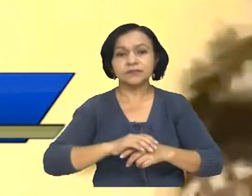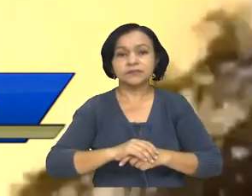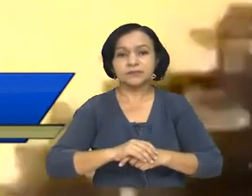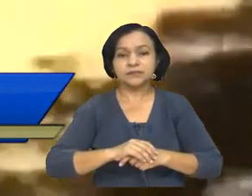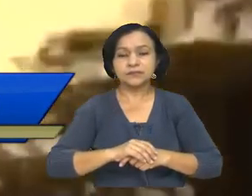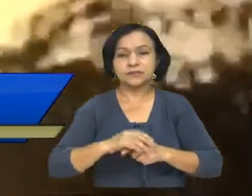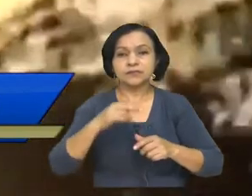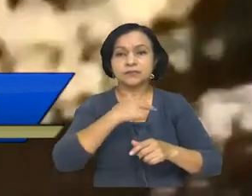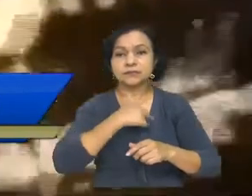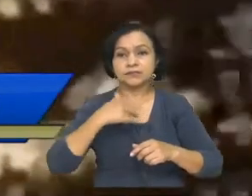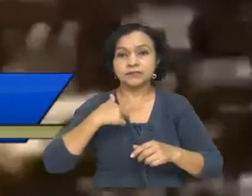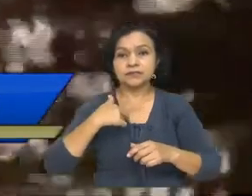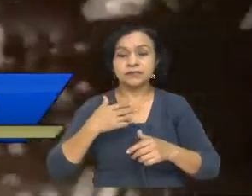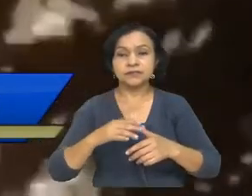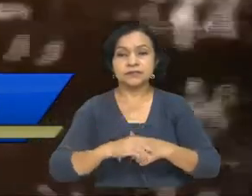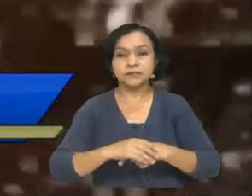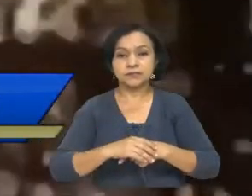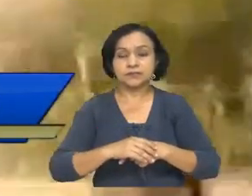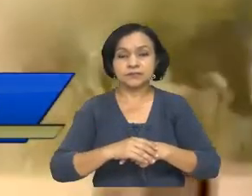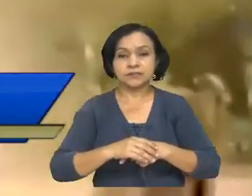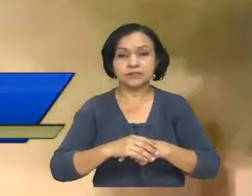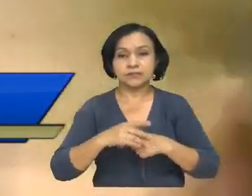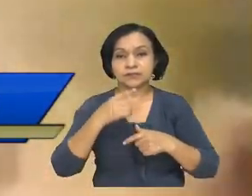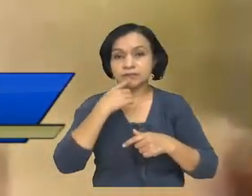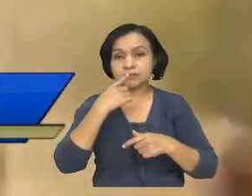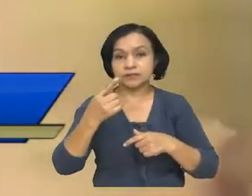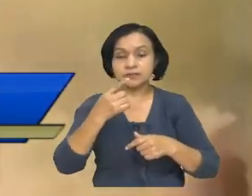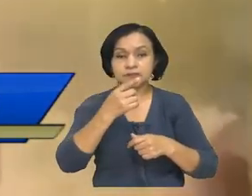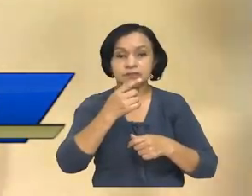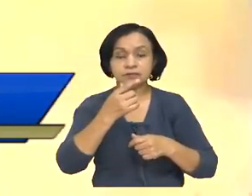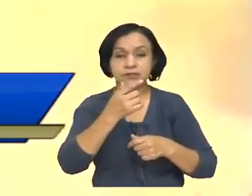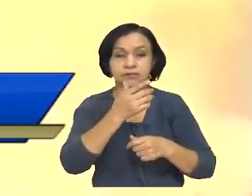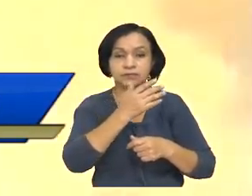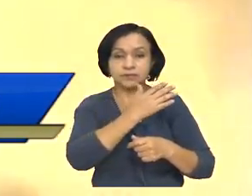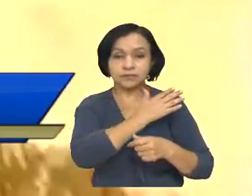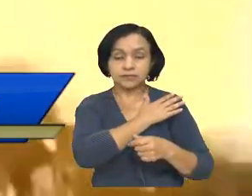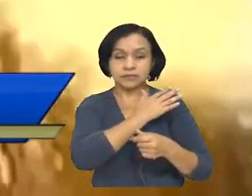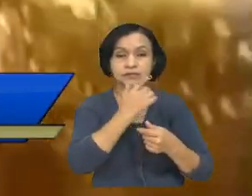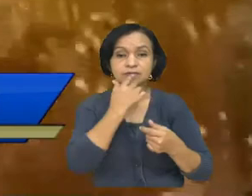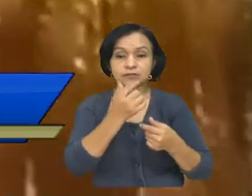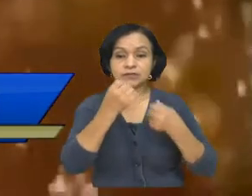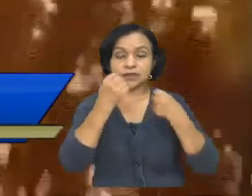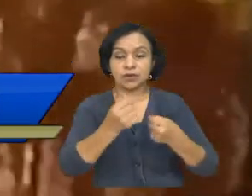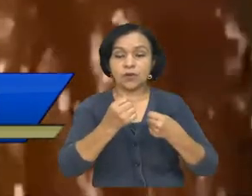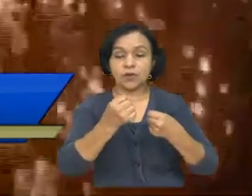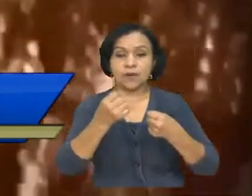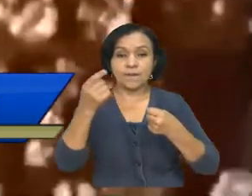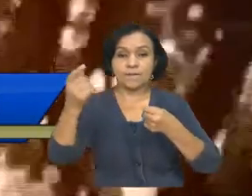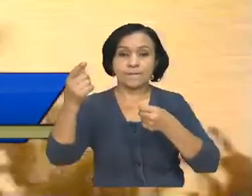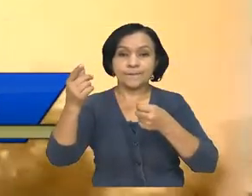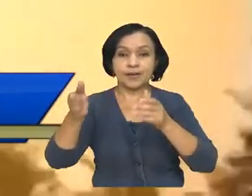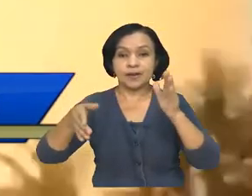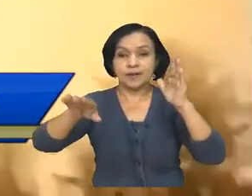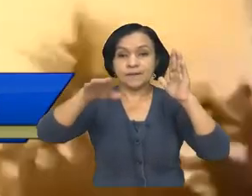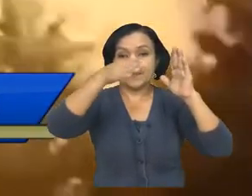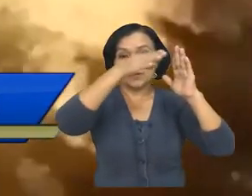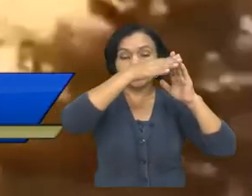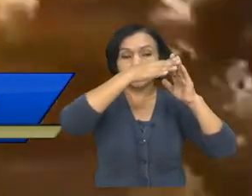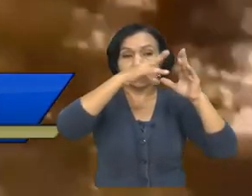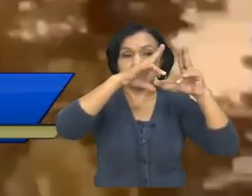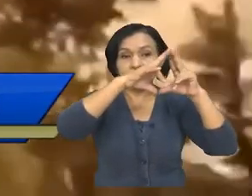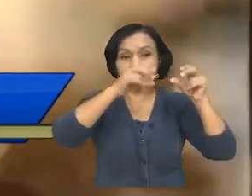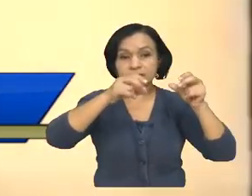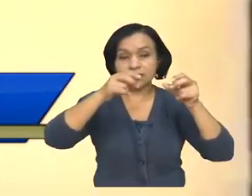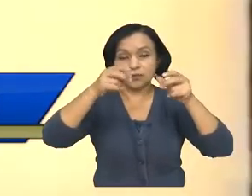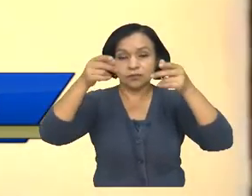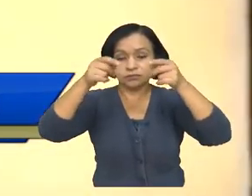Esa vivencia de lo que la Guardia justamente hacía en las montañas de Nicaragua. Claro, y siendo muy niño. Sí,